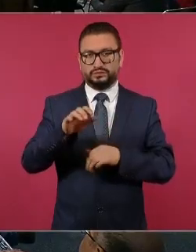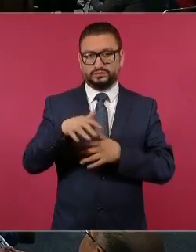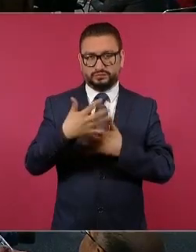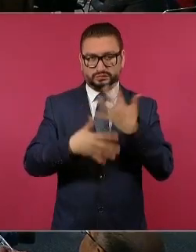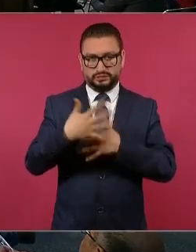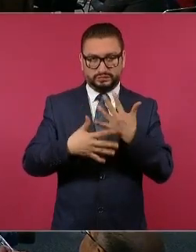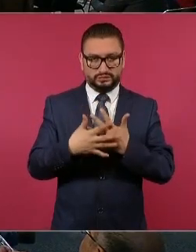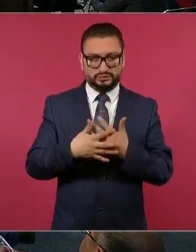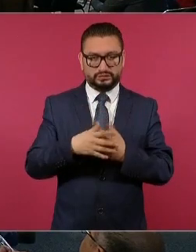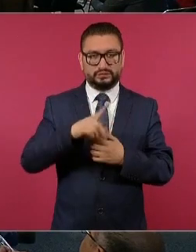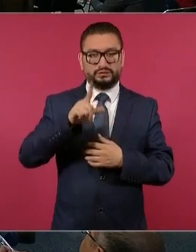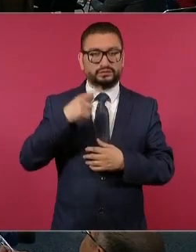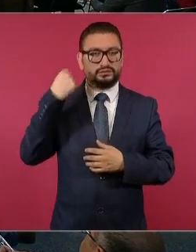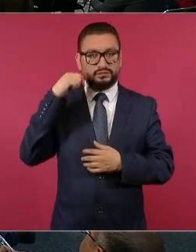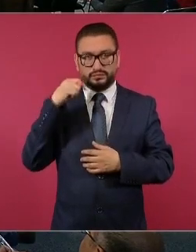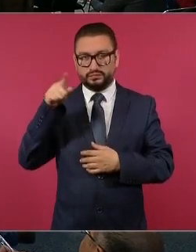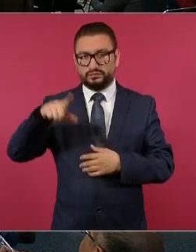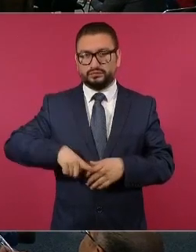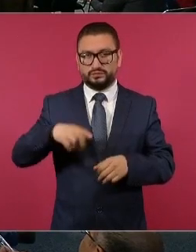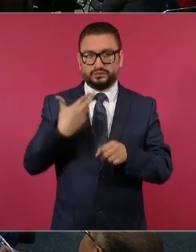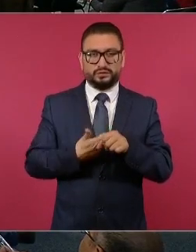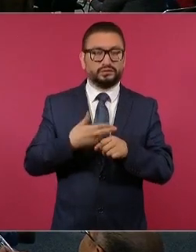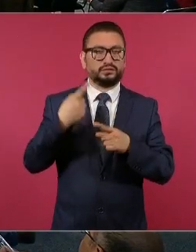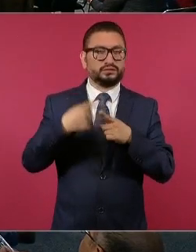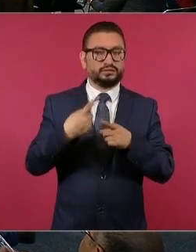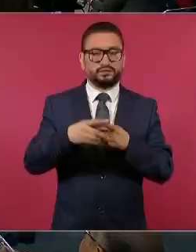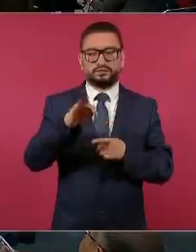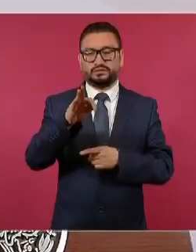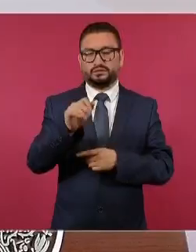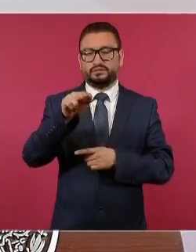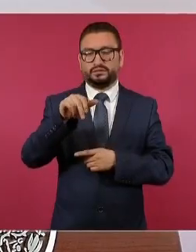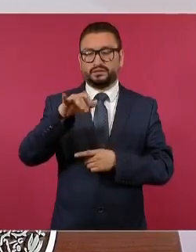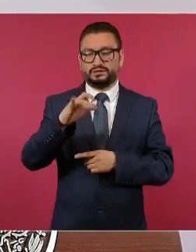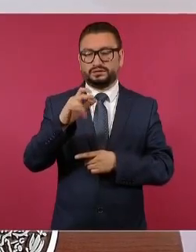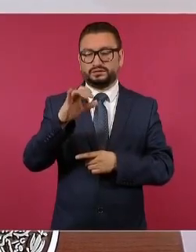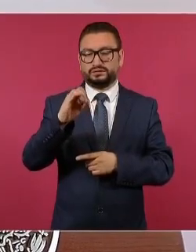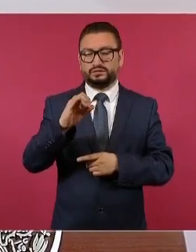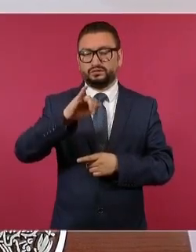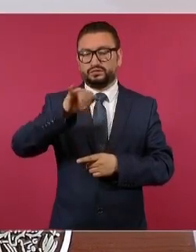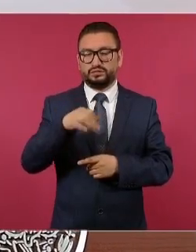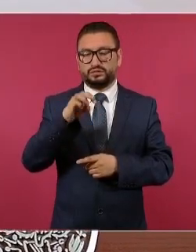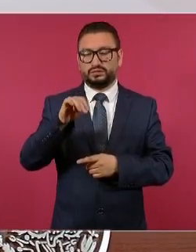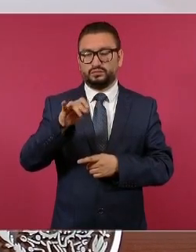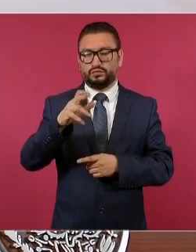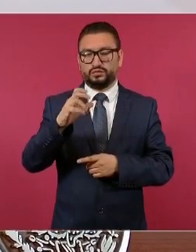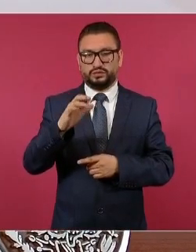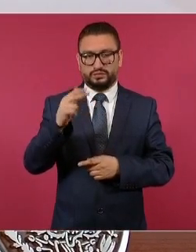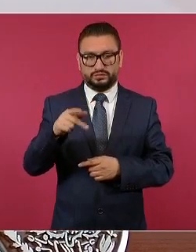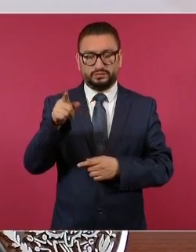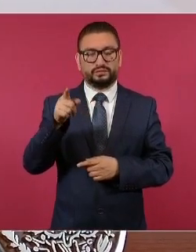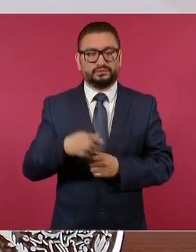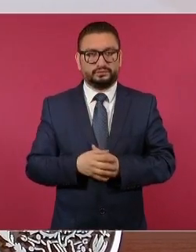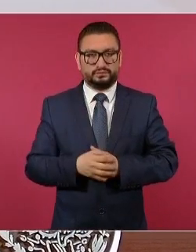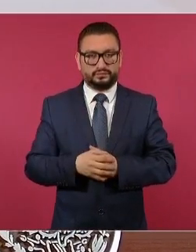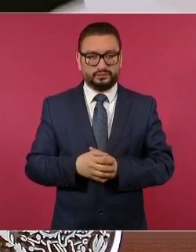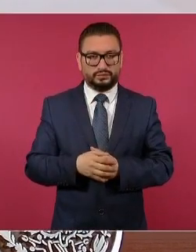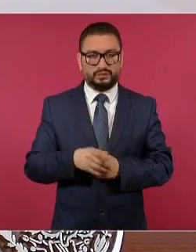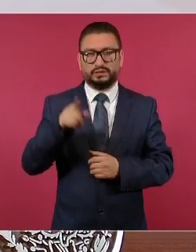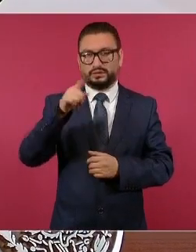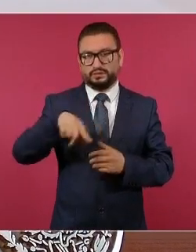1915, y en Tabasco el gobernador era Francisco J. Mújica, Michoacán, de